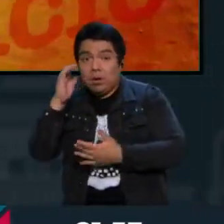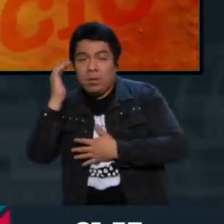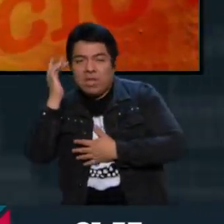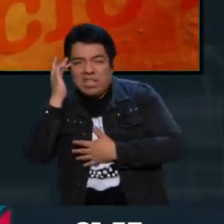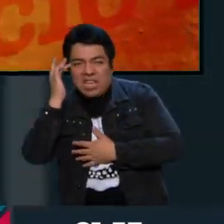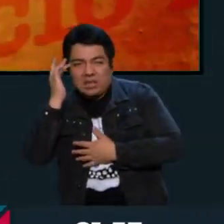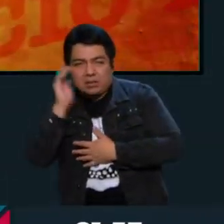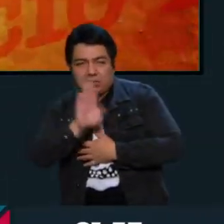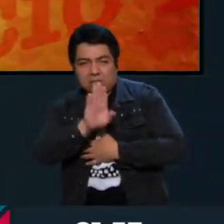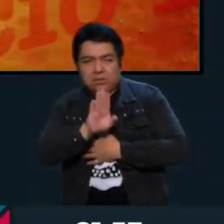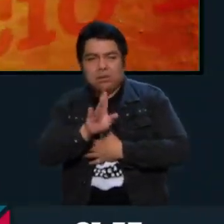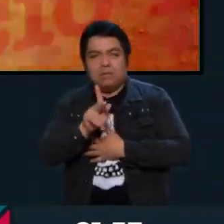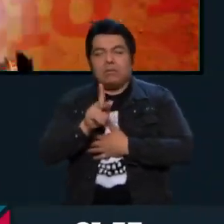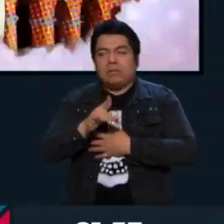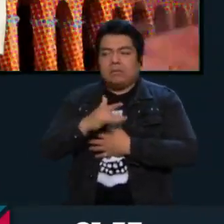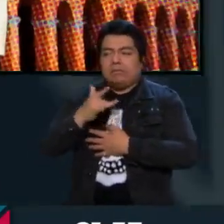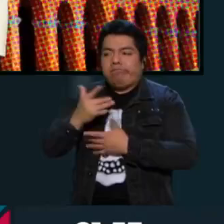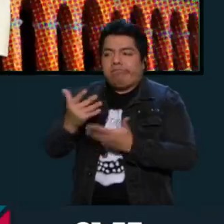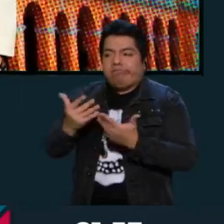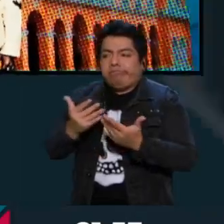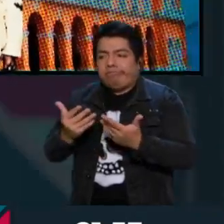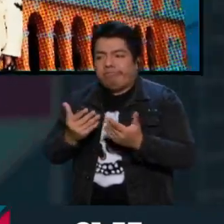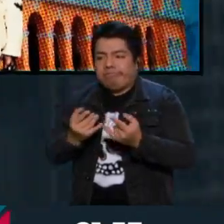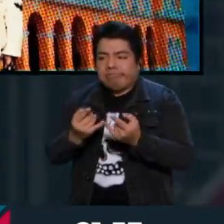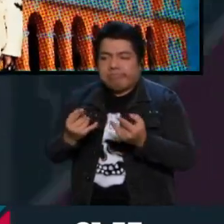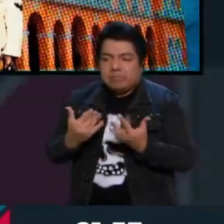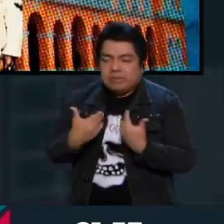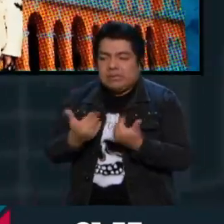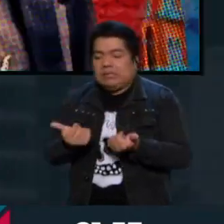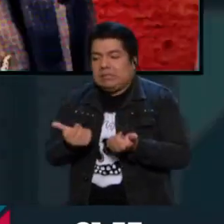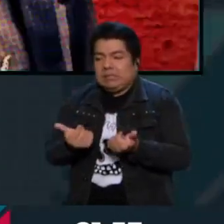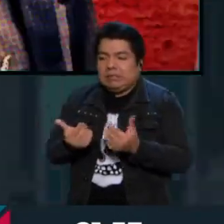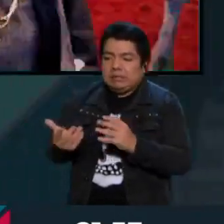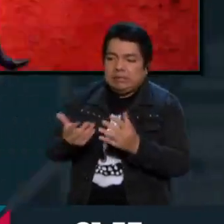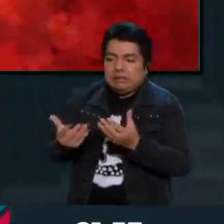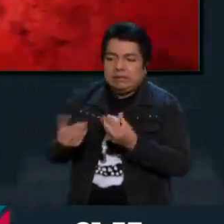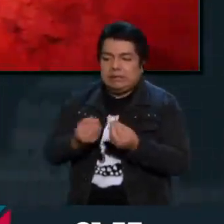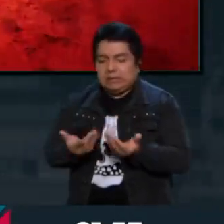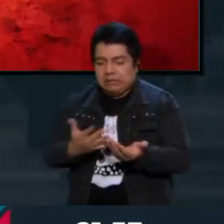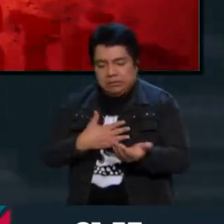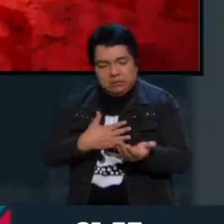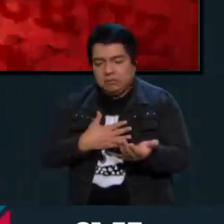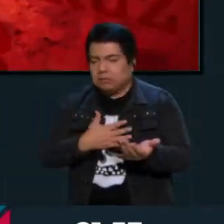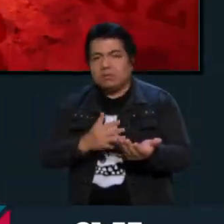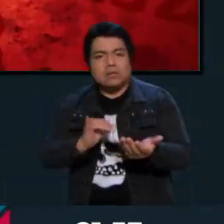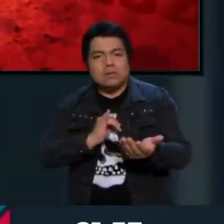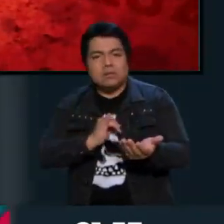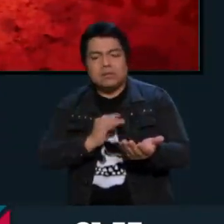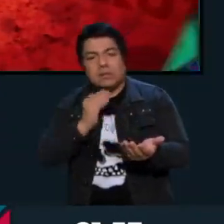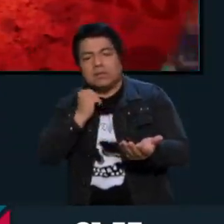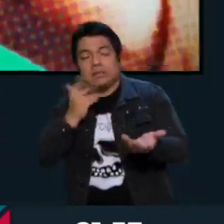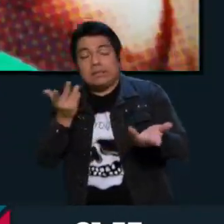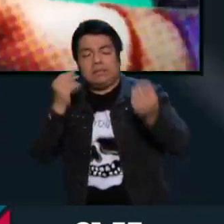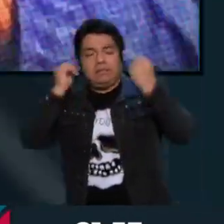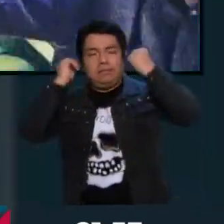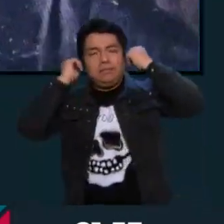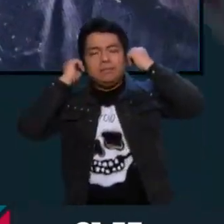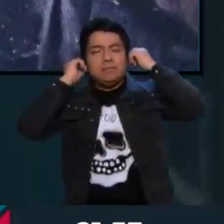y que son distantes, que no nos ayudan a entender bien la historia, que no nos ayudan a tener identidad. Y